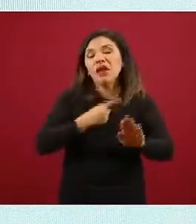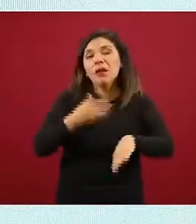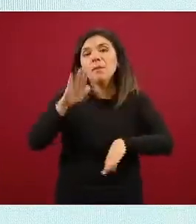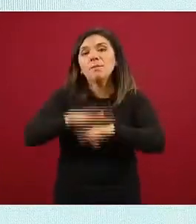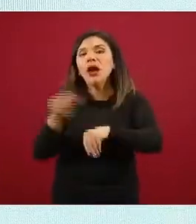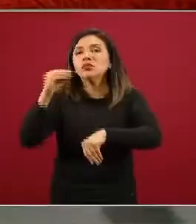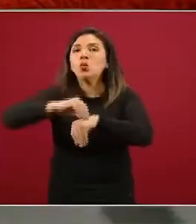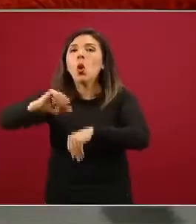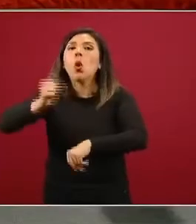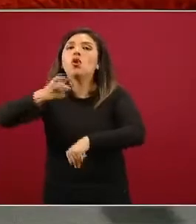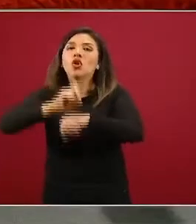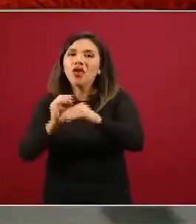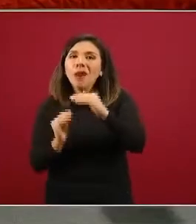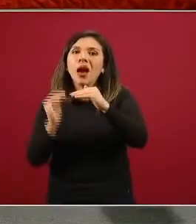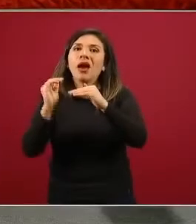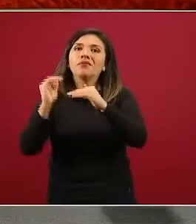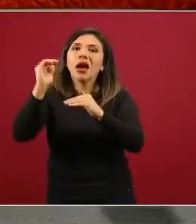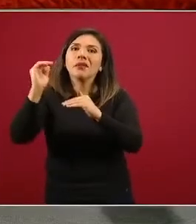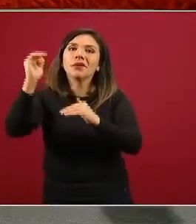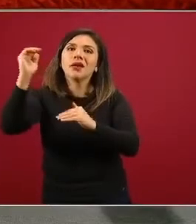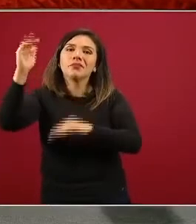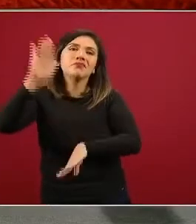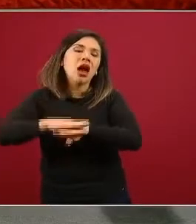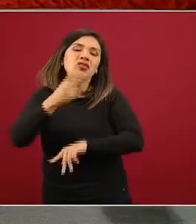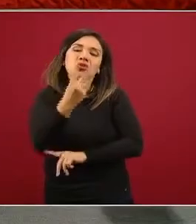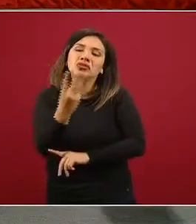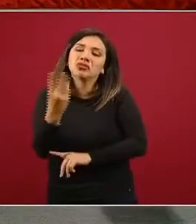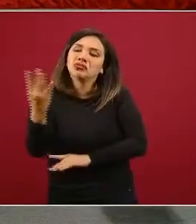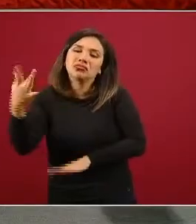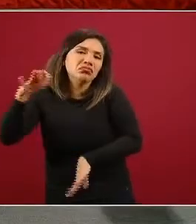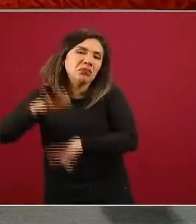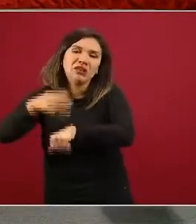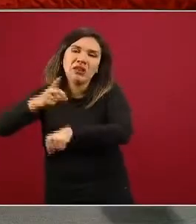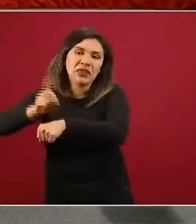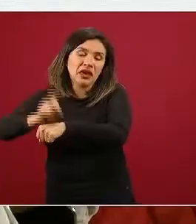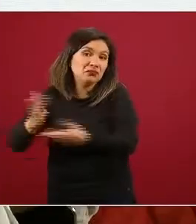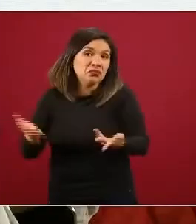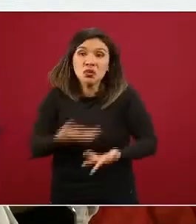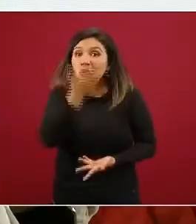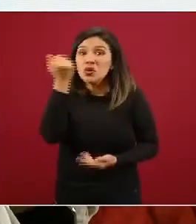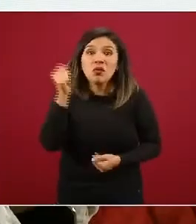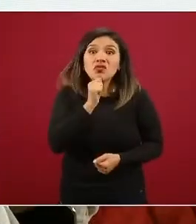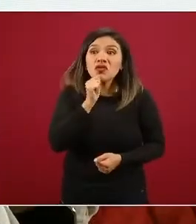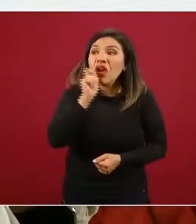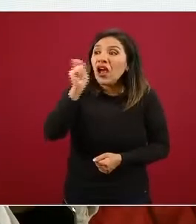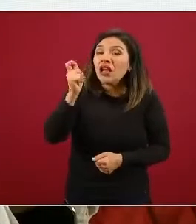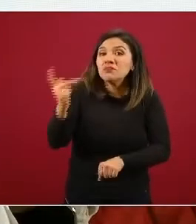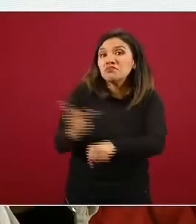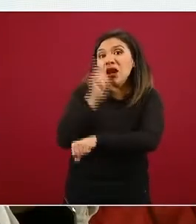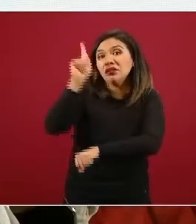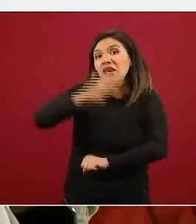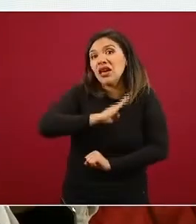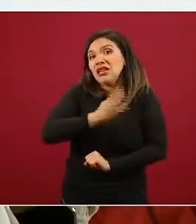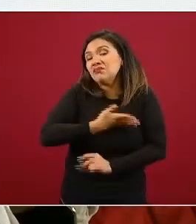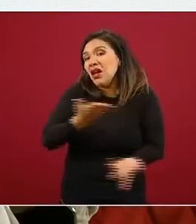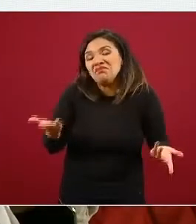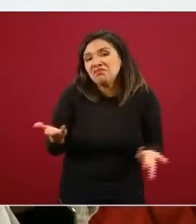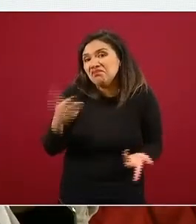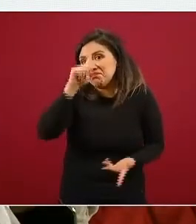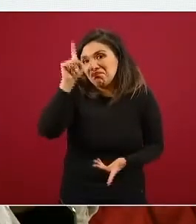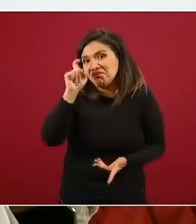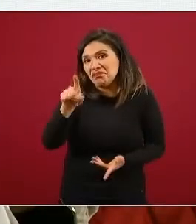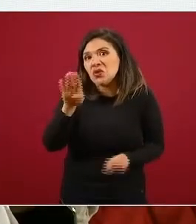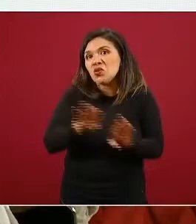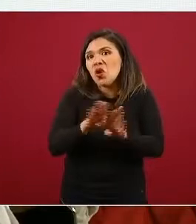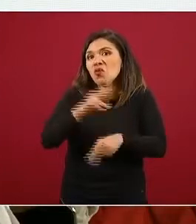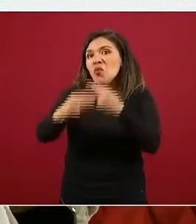día más. Y después 2, y 3, y 5, y 7 y tal. No sabemos todavía cuál va a ser la trayectoria, la tendencia de